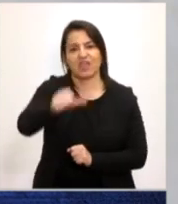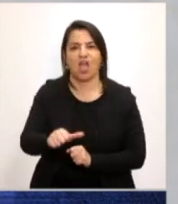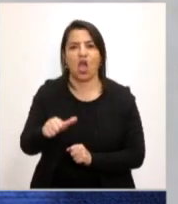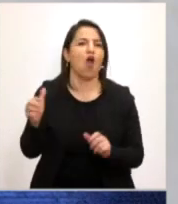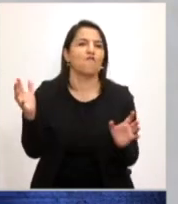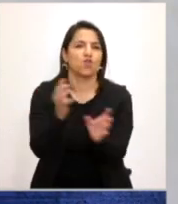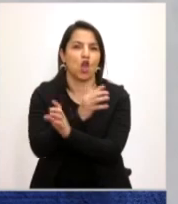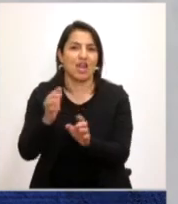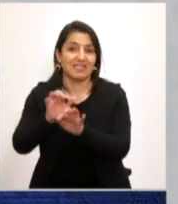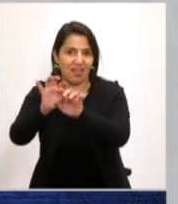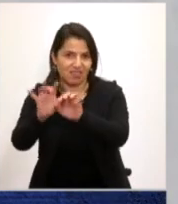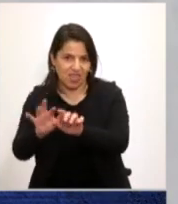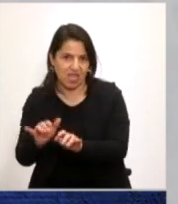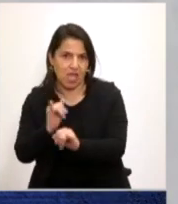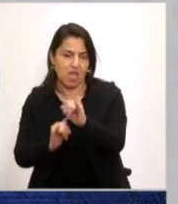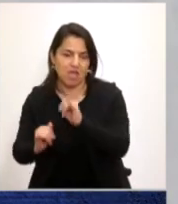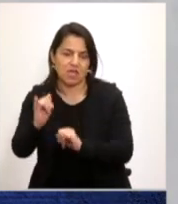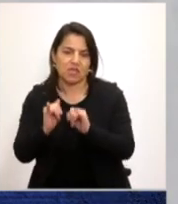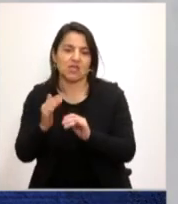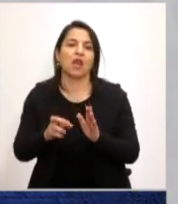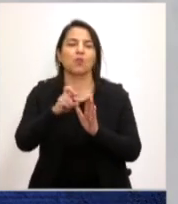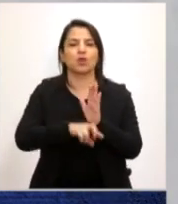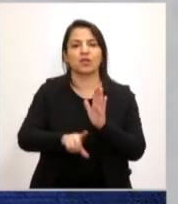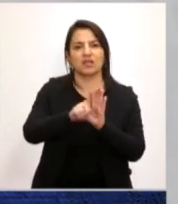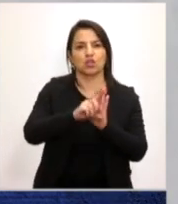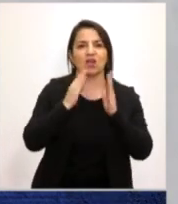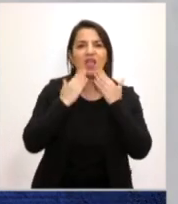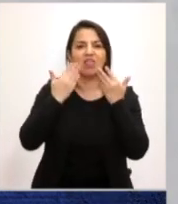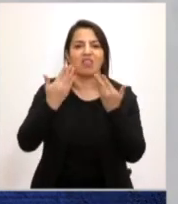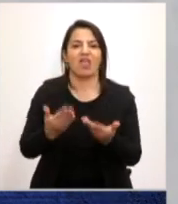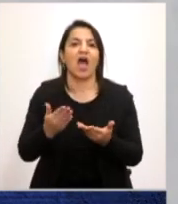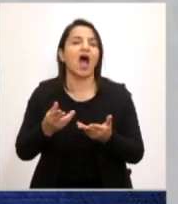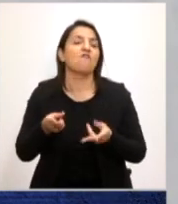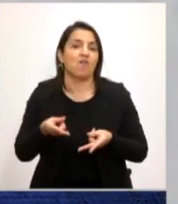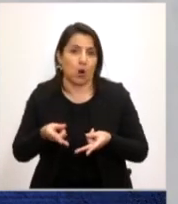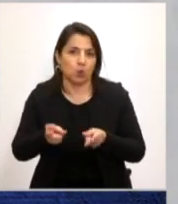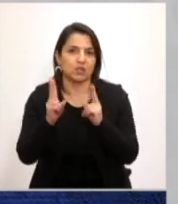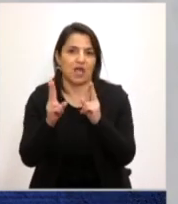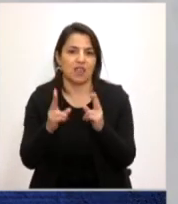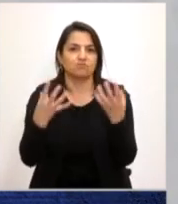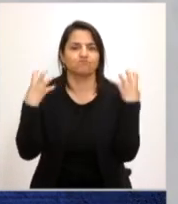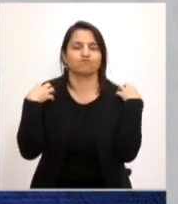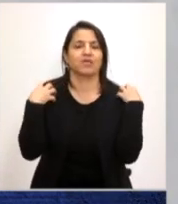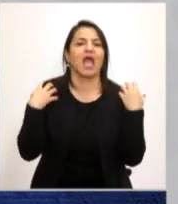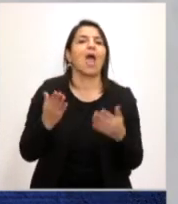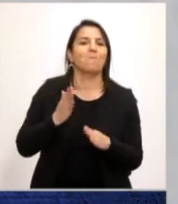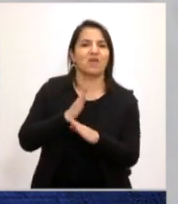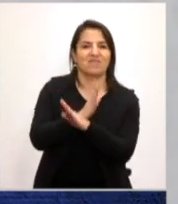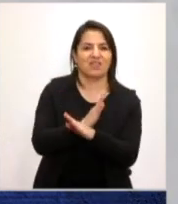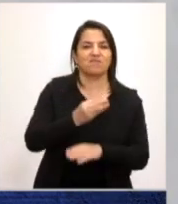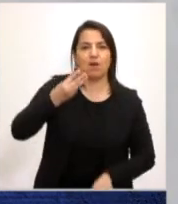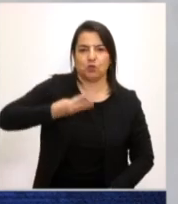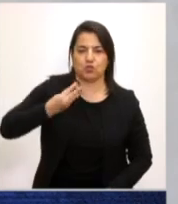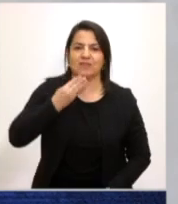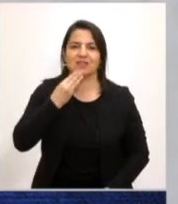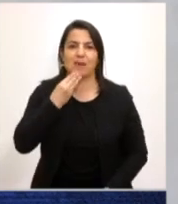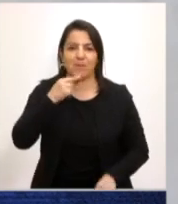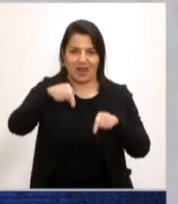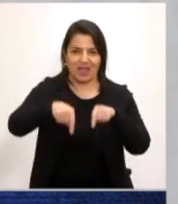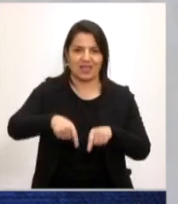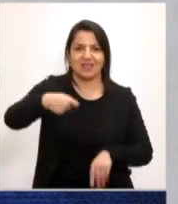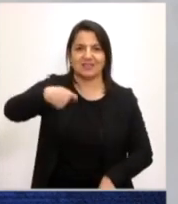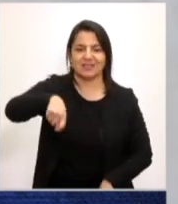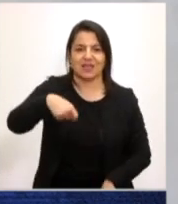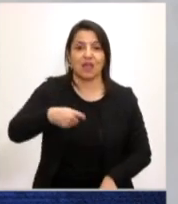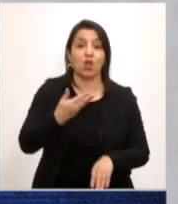proyecto que entrega facultades preventivas a los municipios también se encuentra hoy en el Senado. Hay 13 proyectos restantes que se encuentran en la